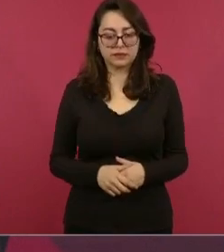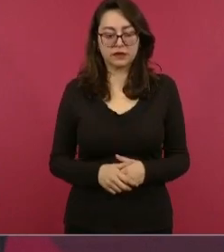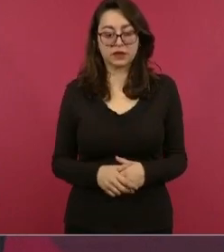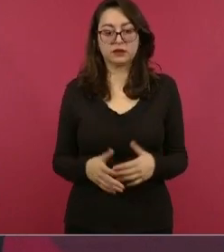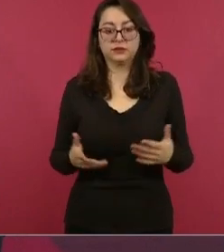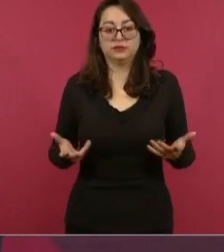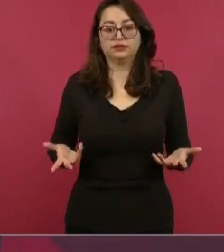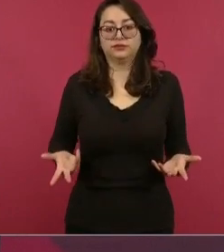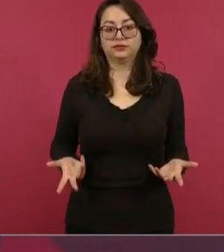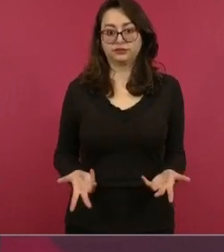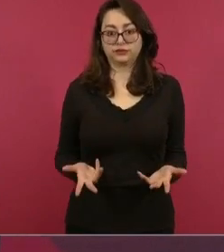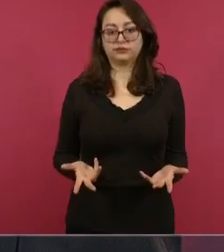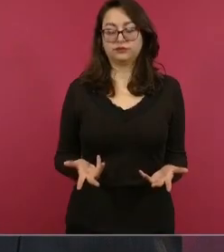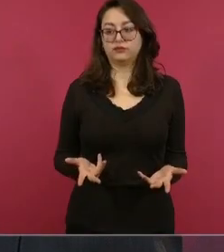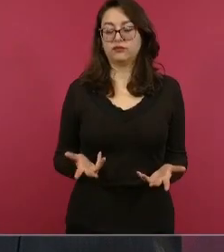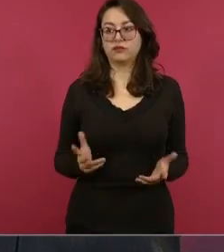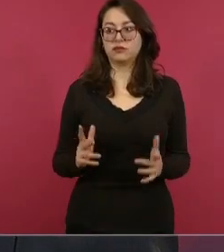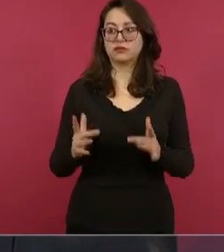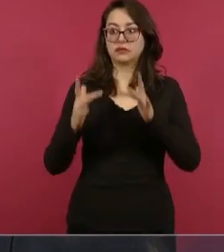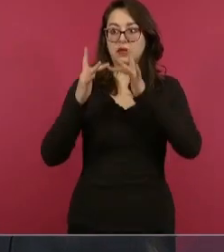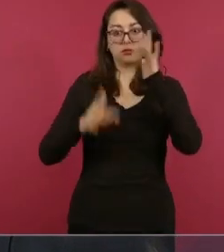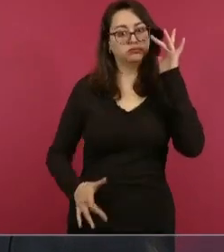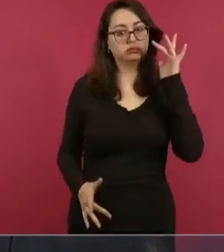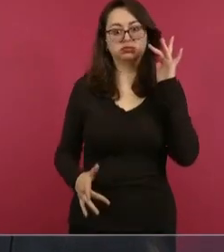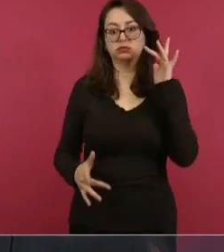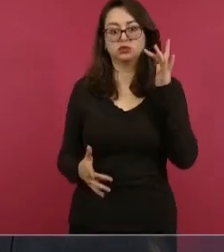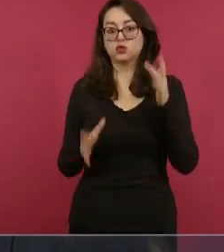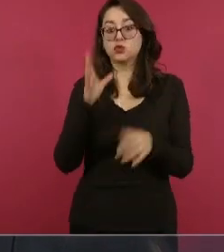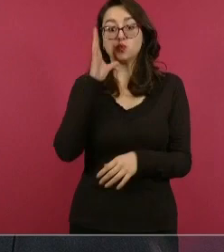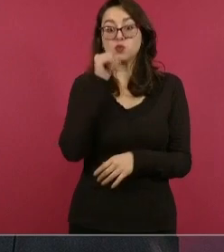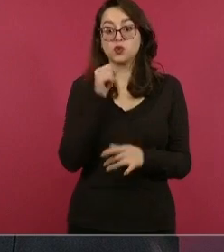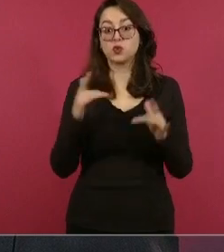comunicaciones por completo y